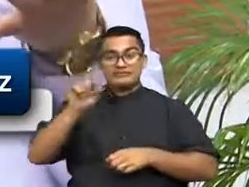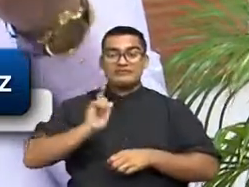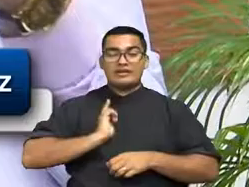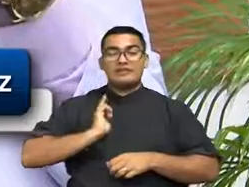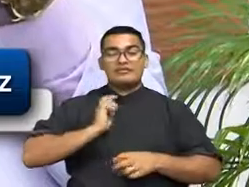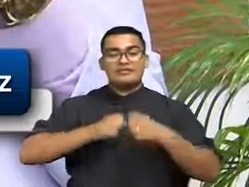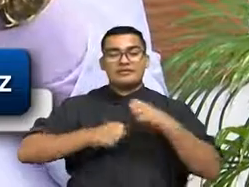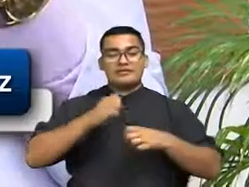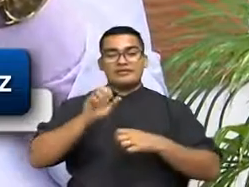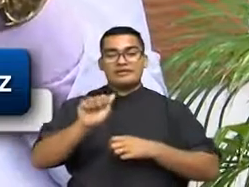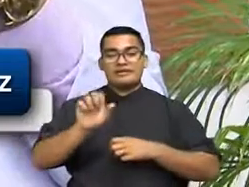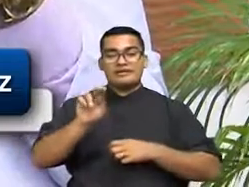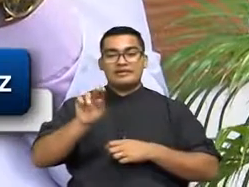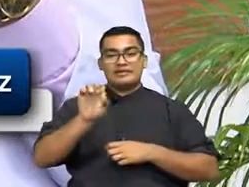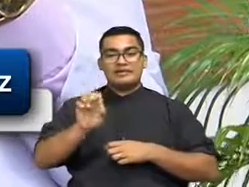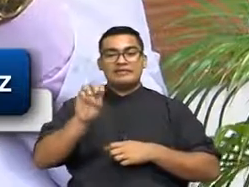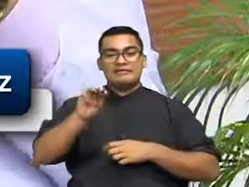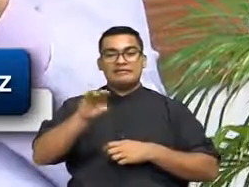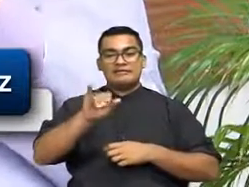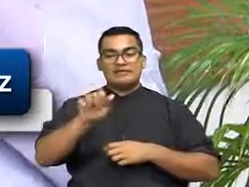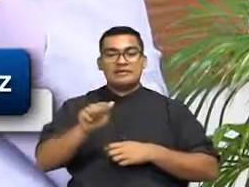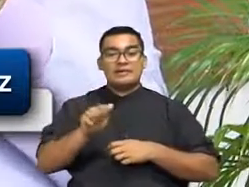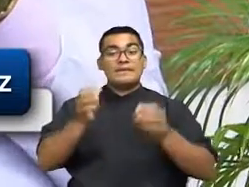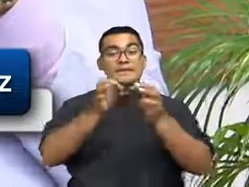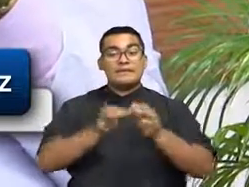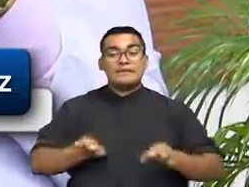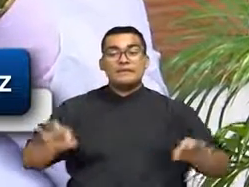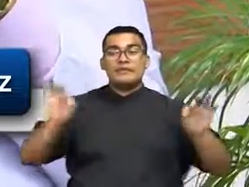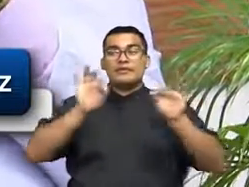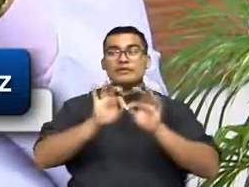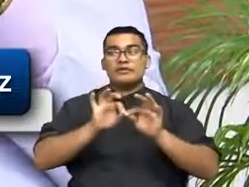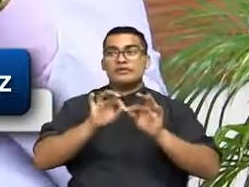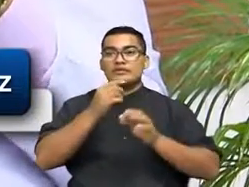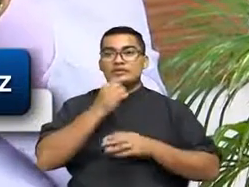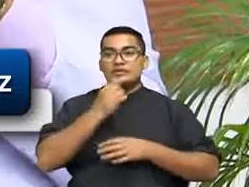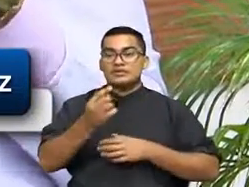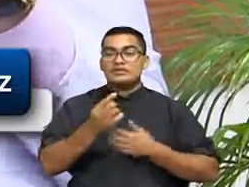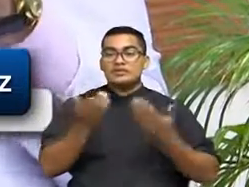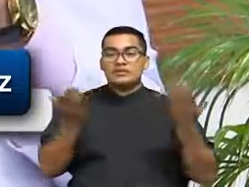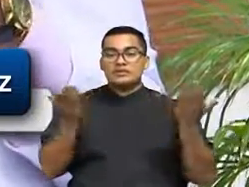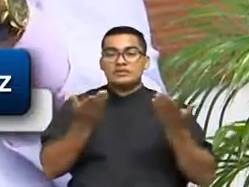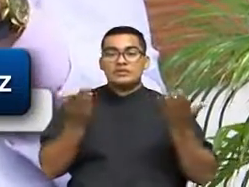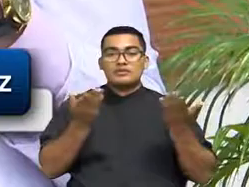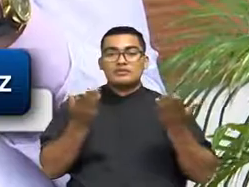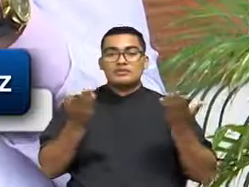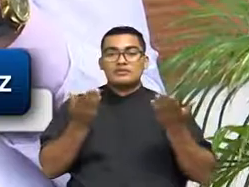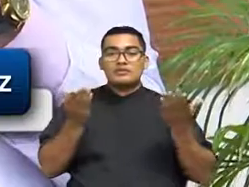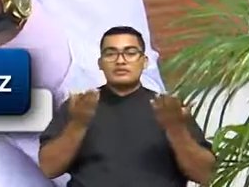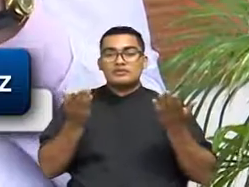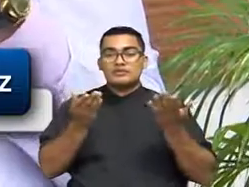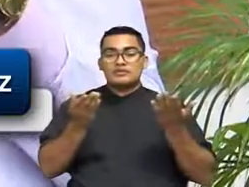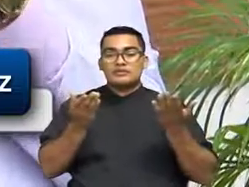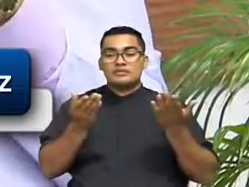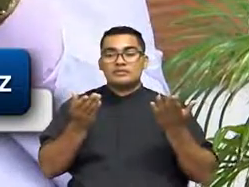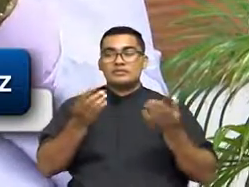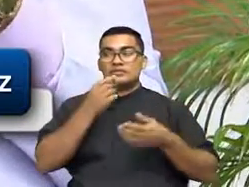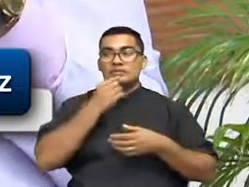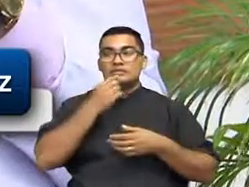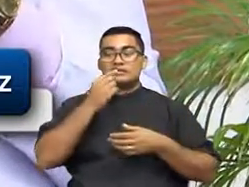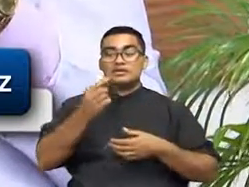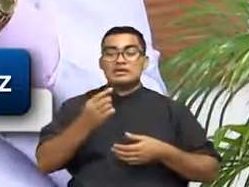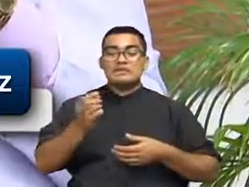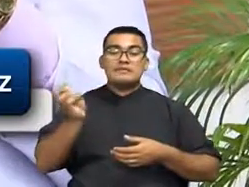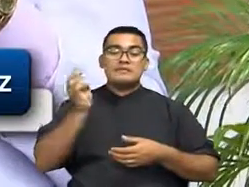Primero, déjame mencionarte que es importantísimo lactancia materna en el recién nacido. Sí, 6 meses exclusivos lactancia